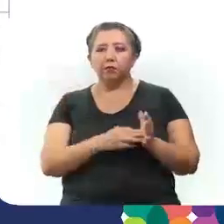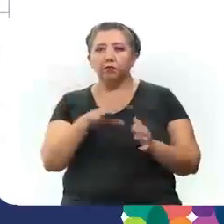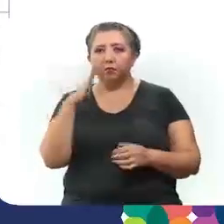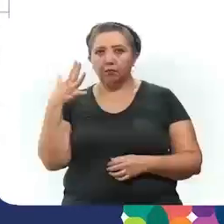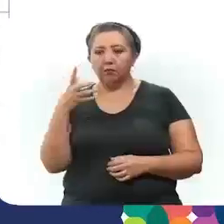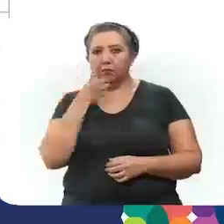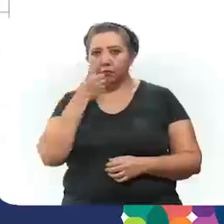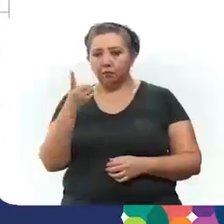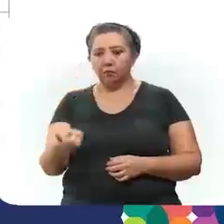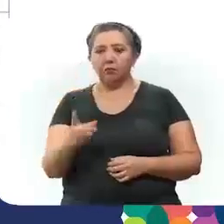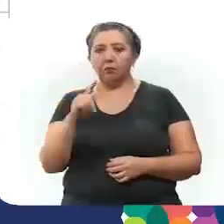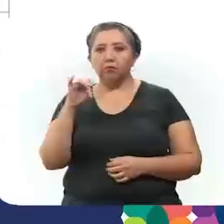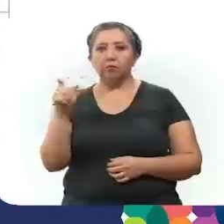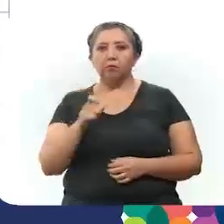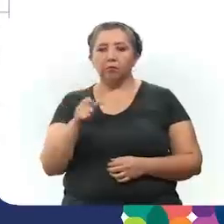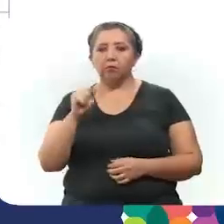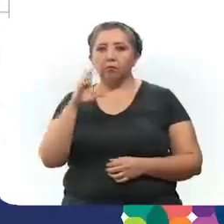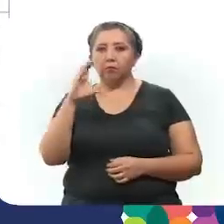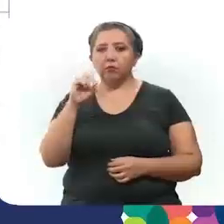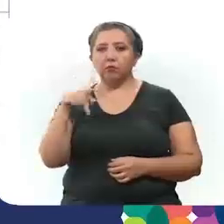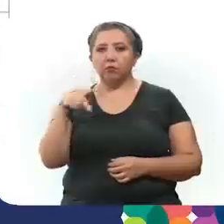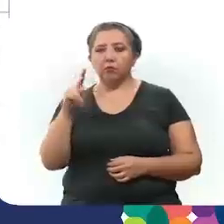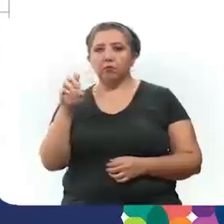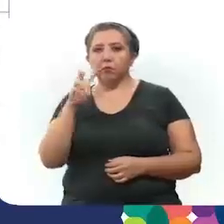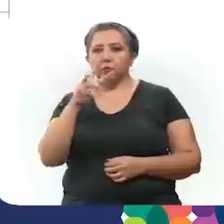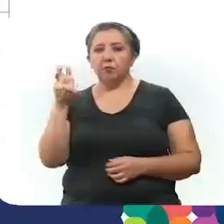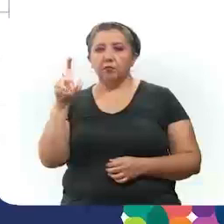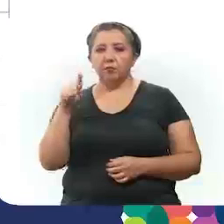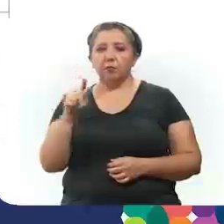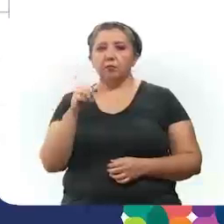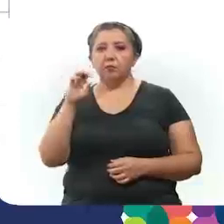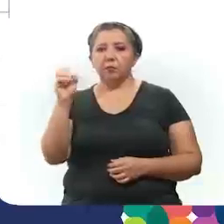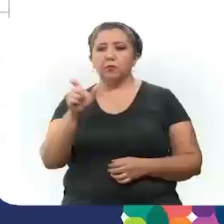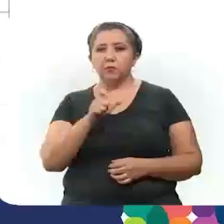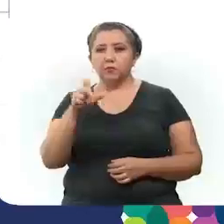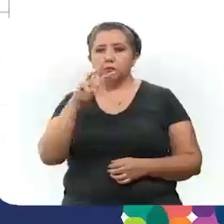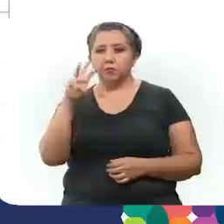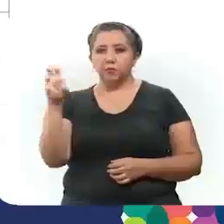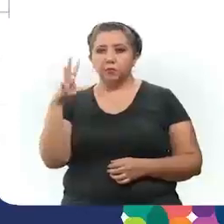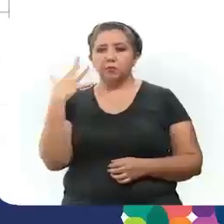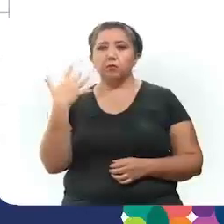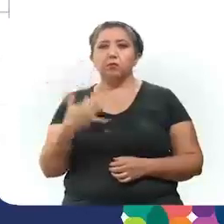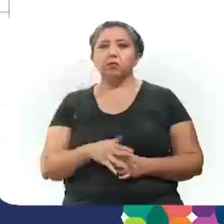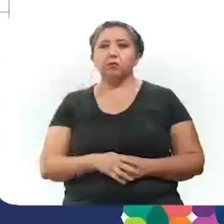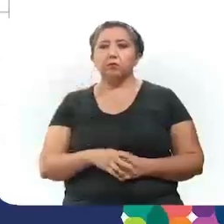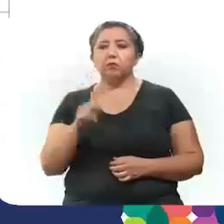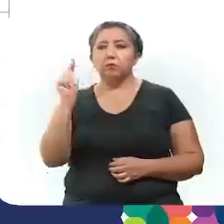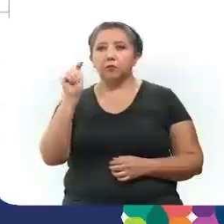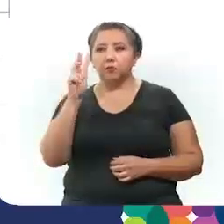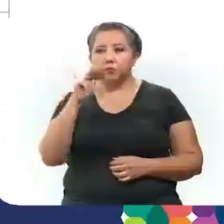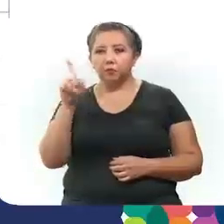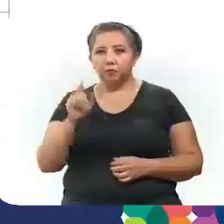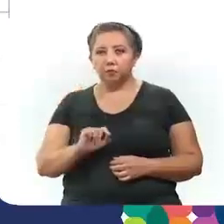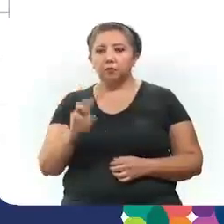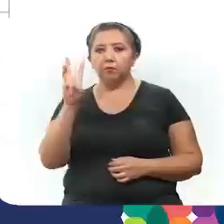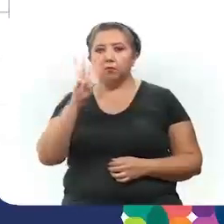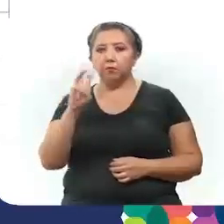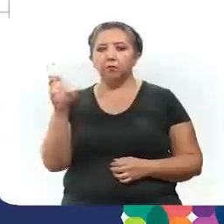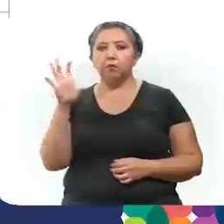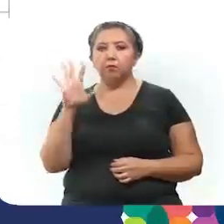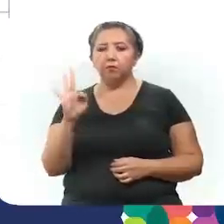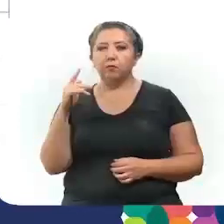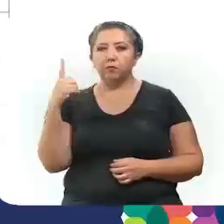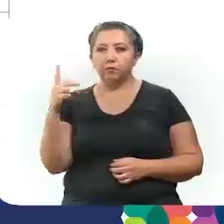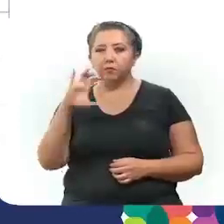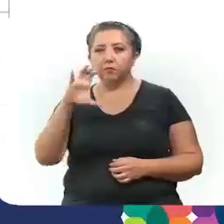Tixcocop, 396, Concal, 370, Oxcuscap, 350, Temozón, 341,